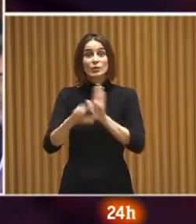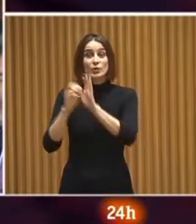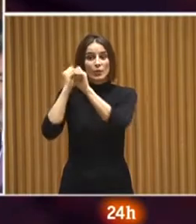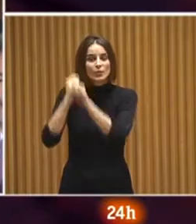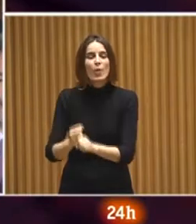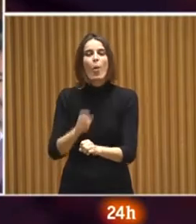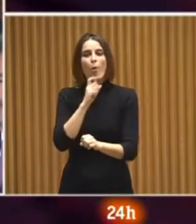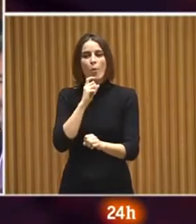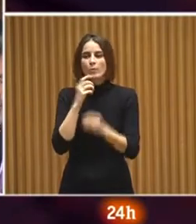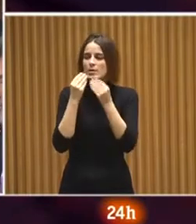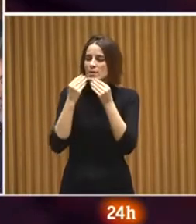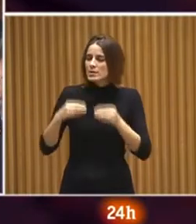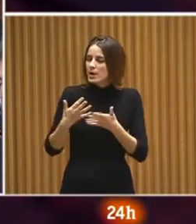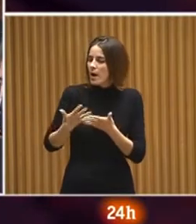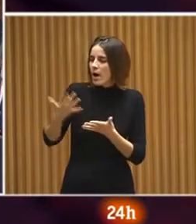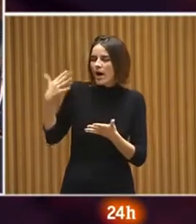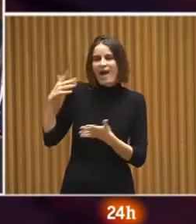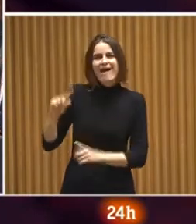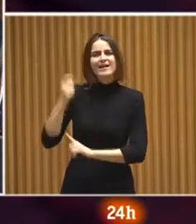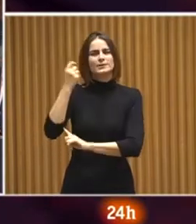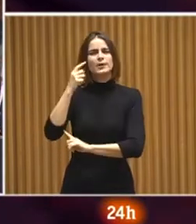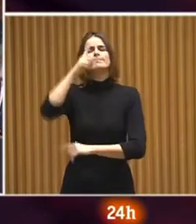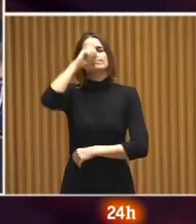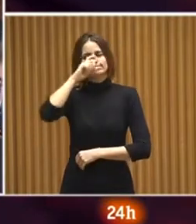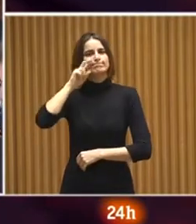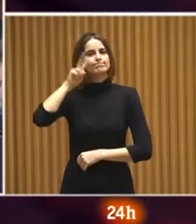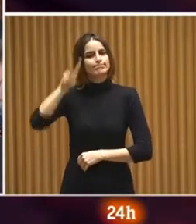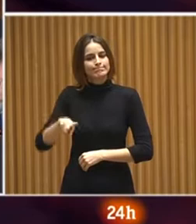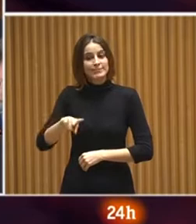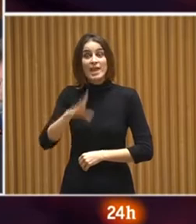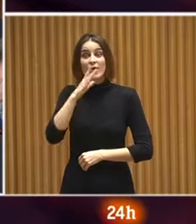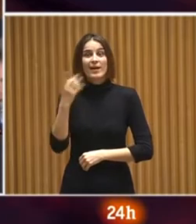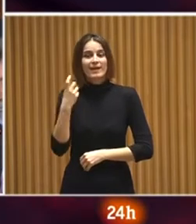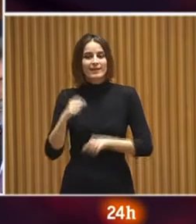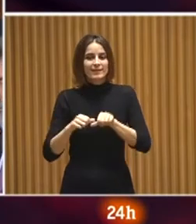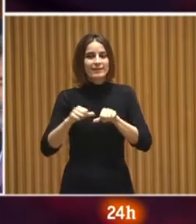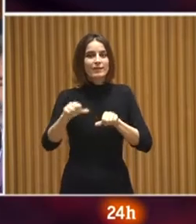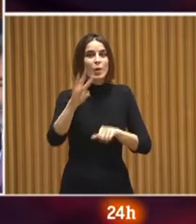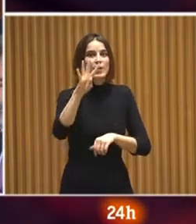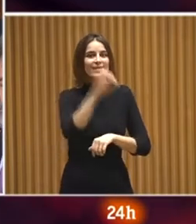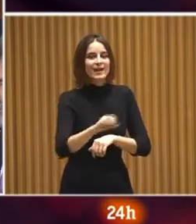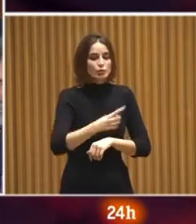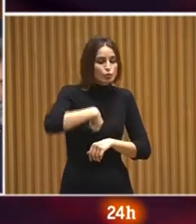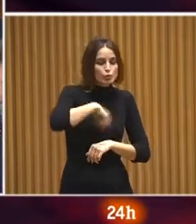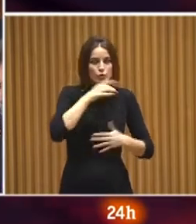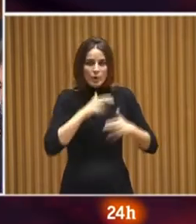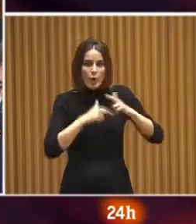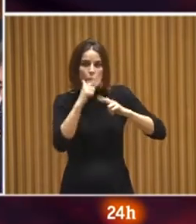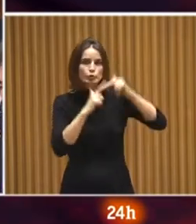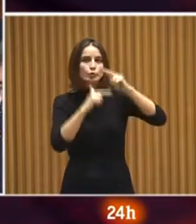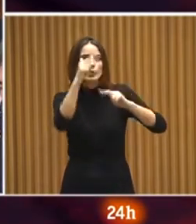es construir sus próximos 40 años. Para ello tenemos un instrumento fundamental, la